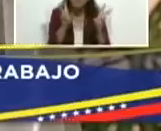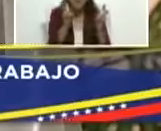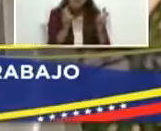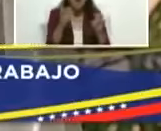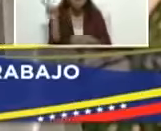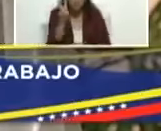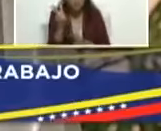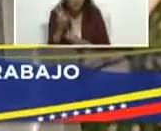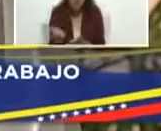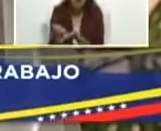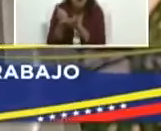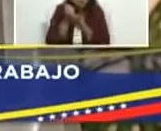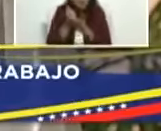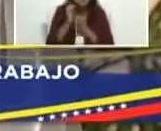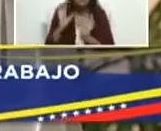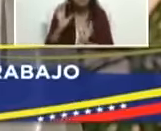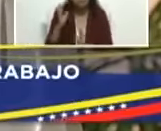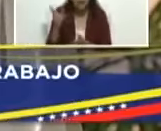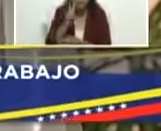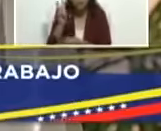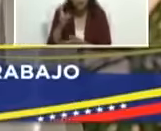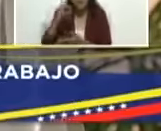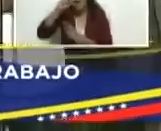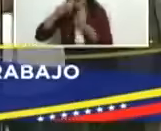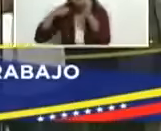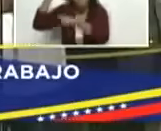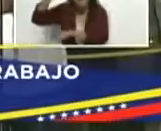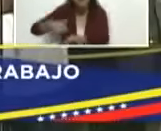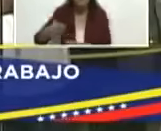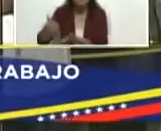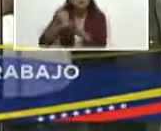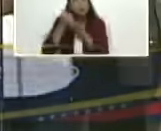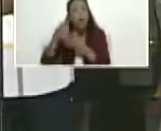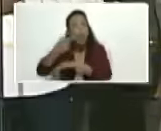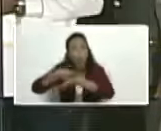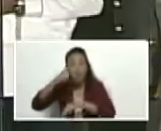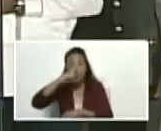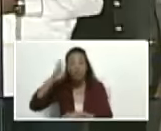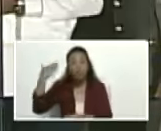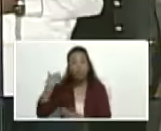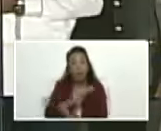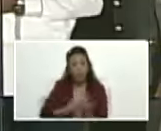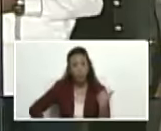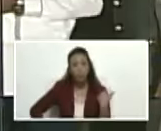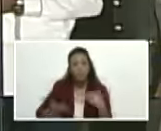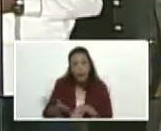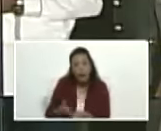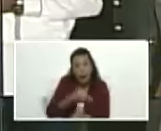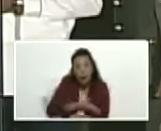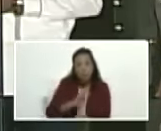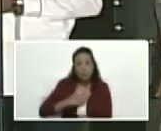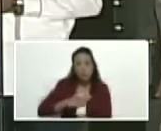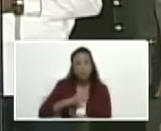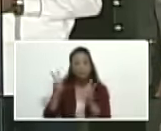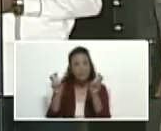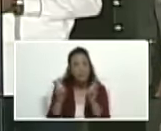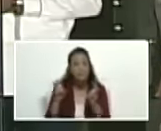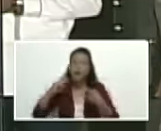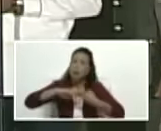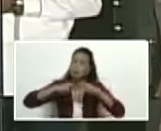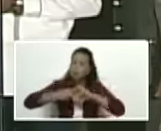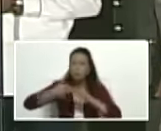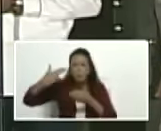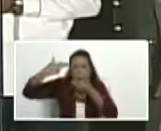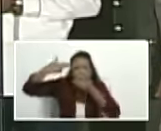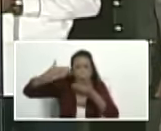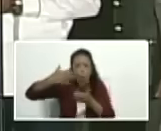Venezuela puede ayudarnos mucho y lo ha hecho desde hace años, en gobiernos anteriores al mío, en el tema de los conflictos